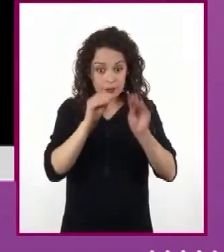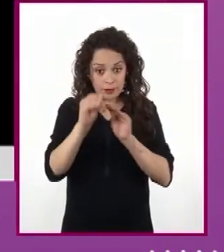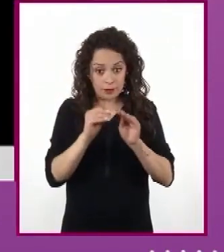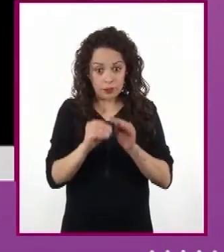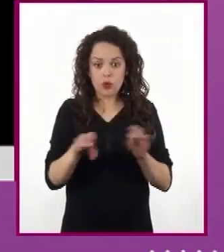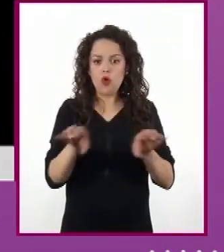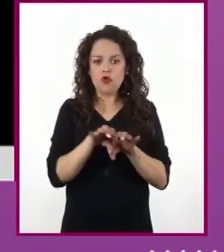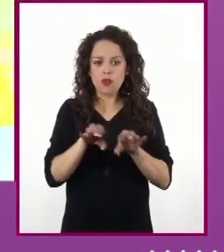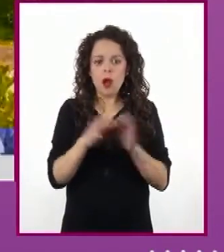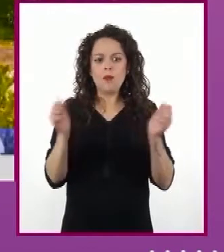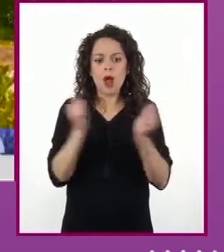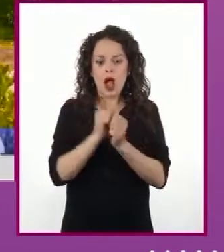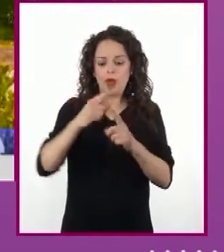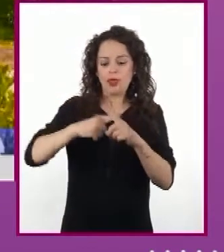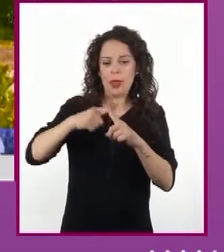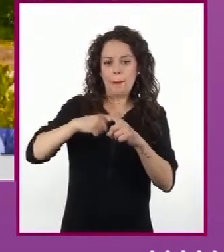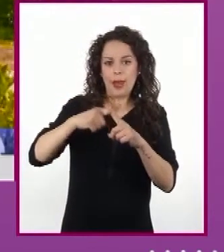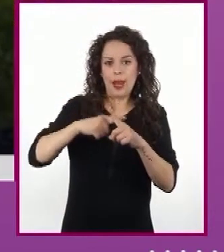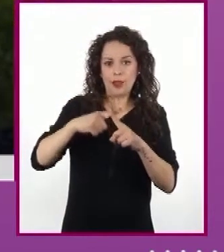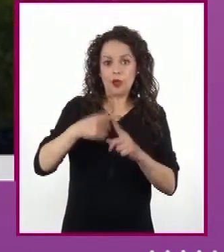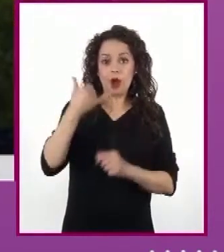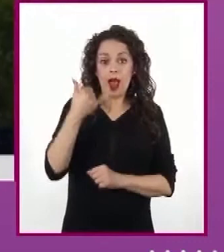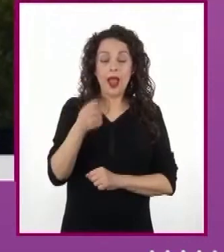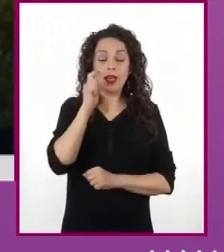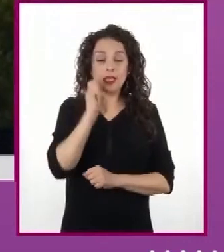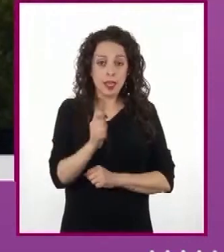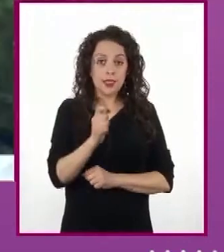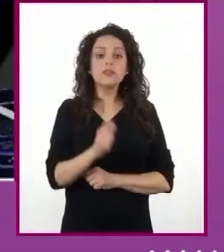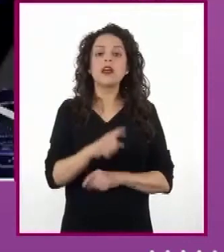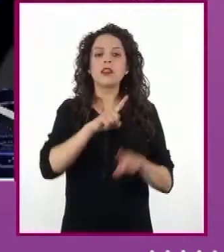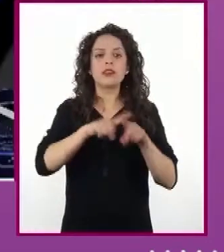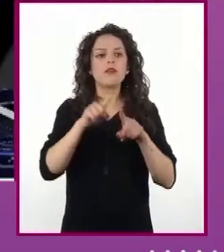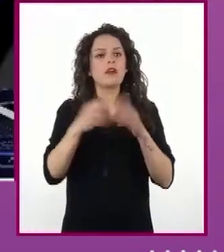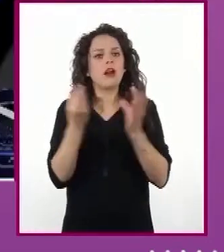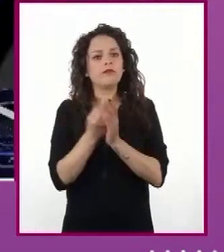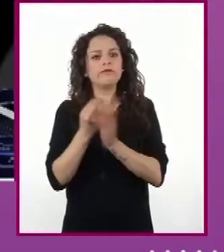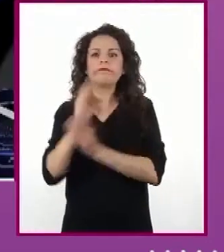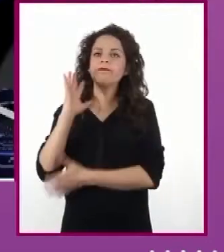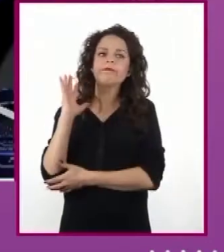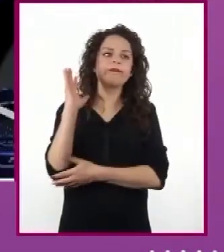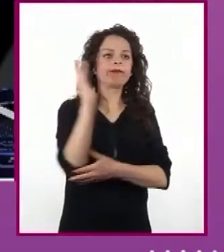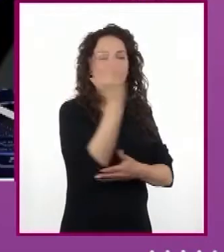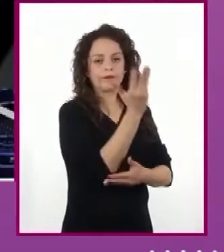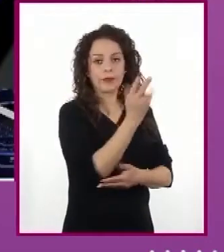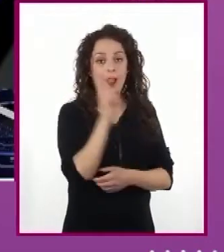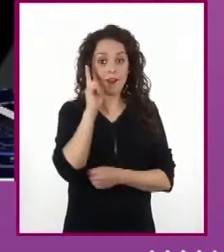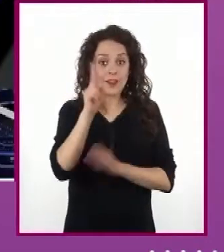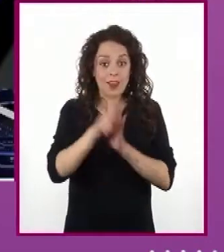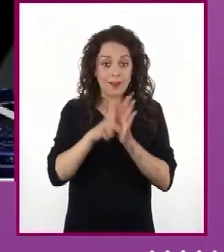la precipitación media, además de considerar el tipo de vegetación. Veamos la siguiente cápsula.